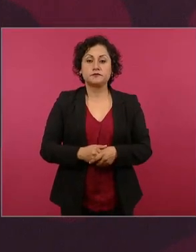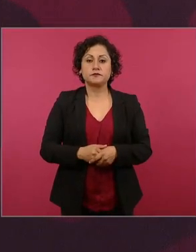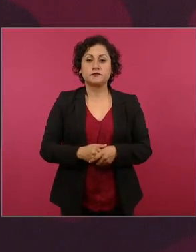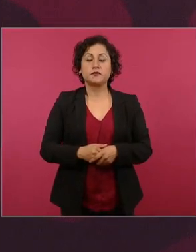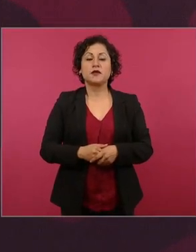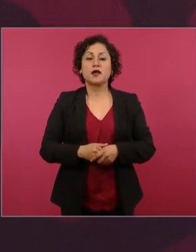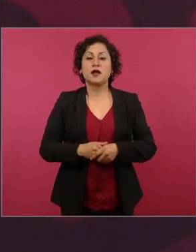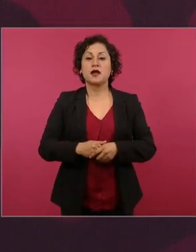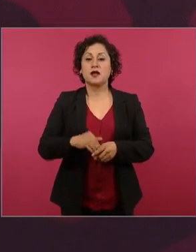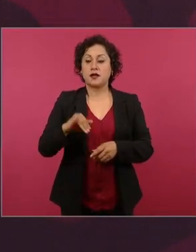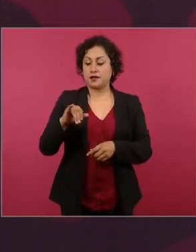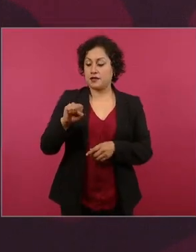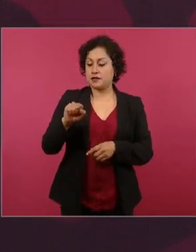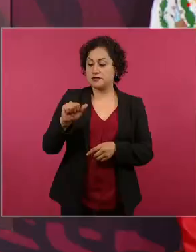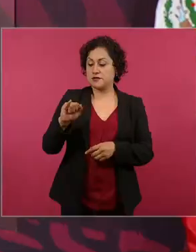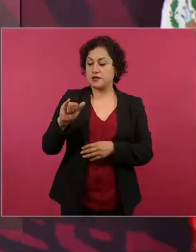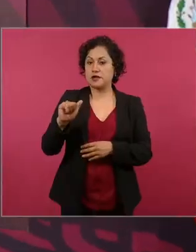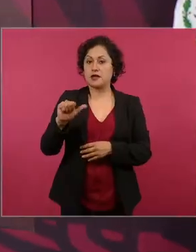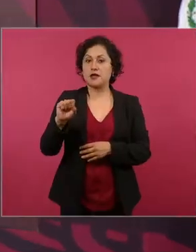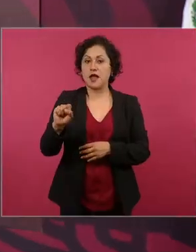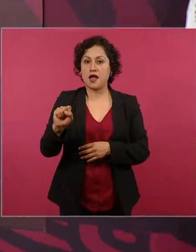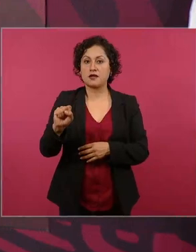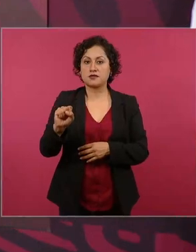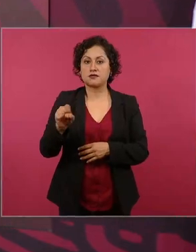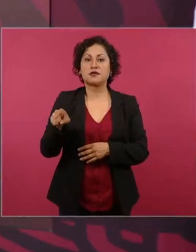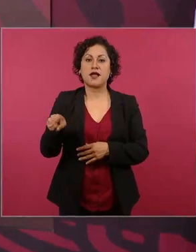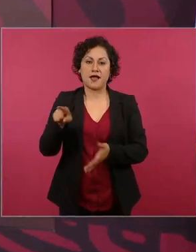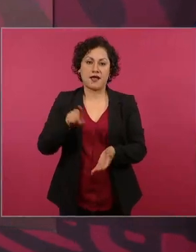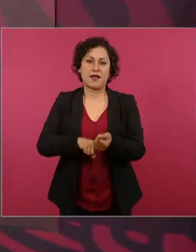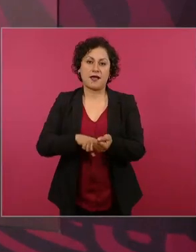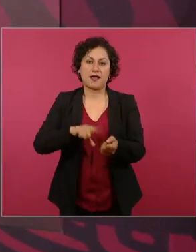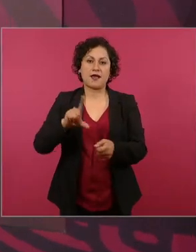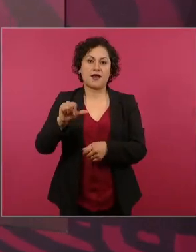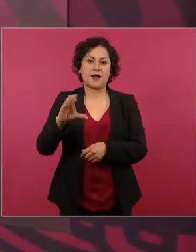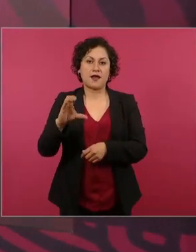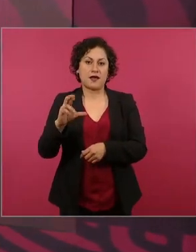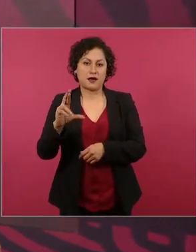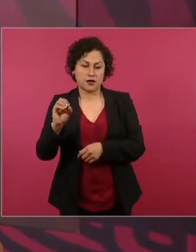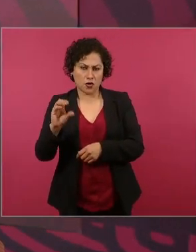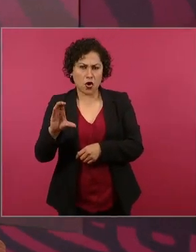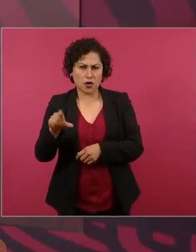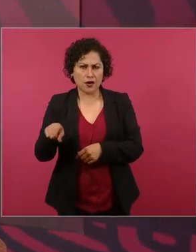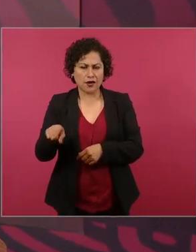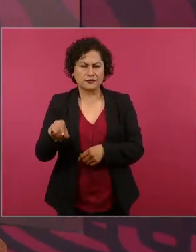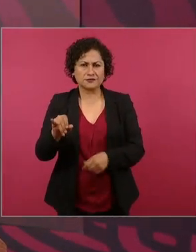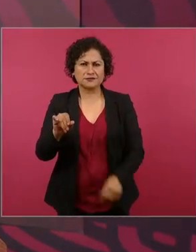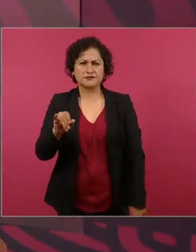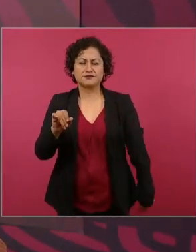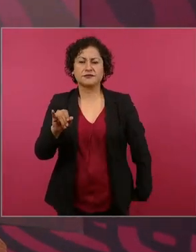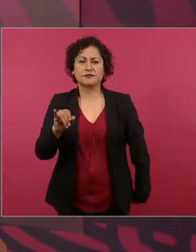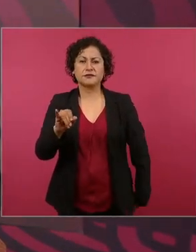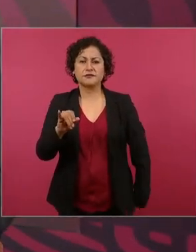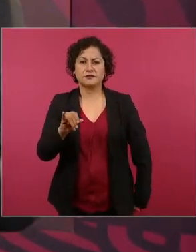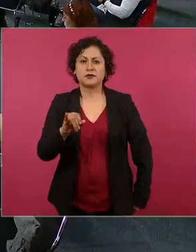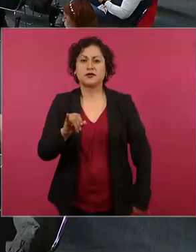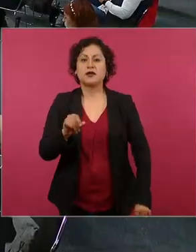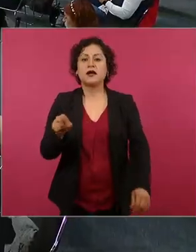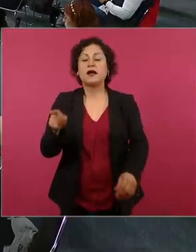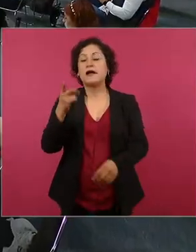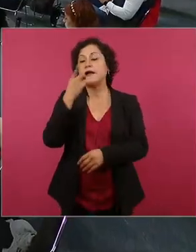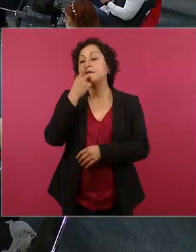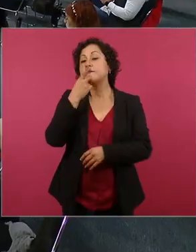Isaías, creo que es de la CROC. Isaías González de la CROC. Isaías González, sí, sí. Dice,